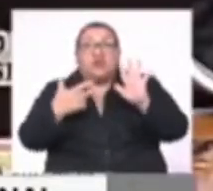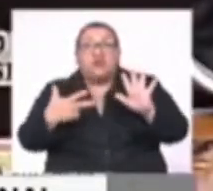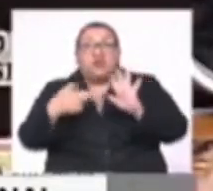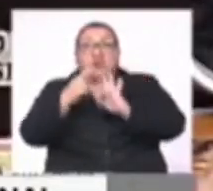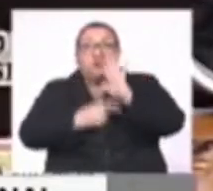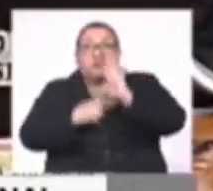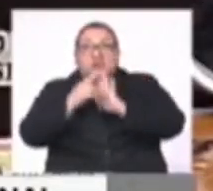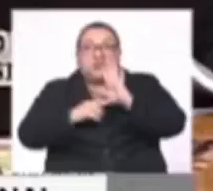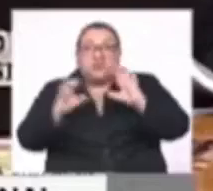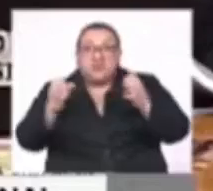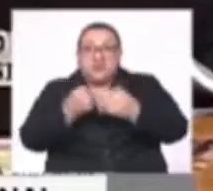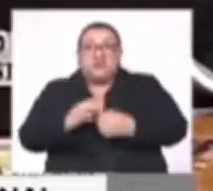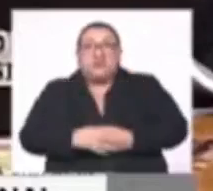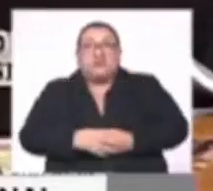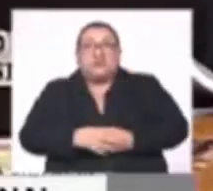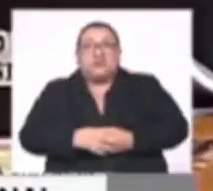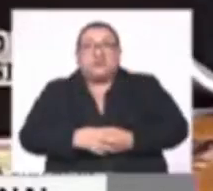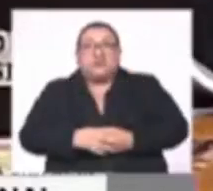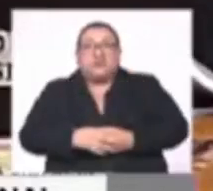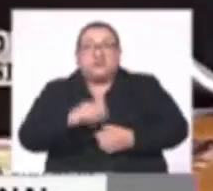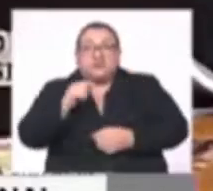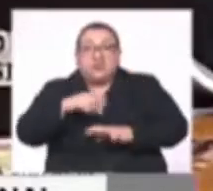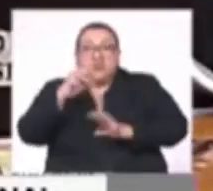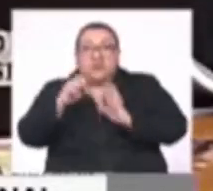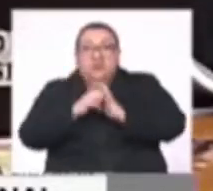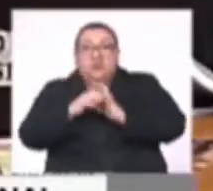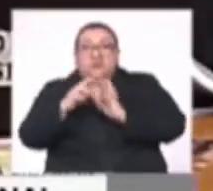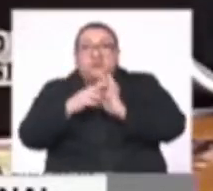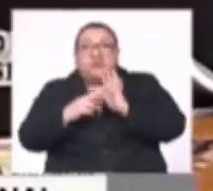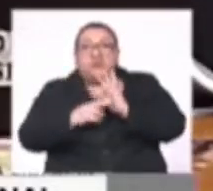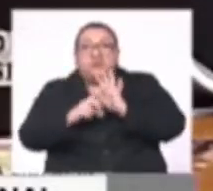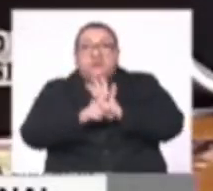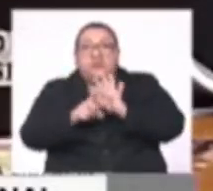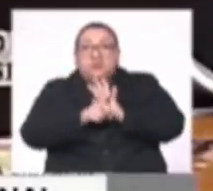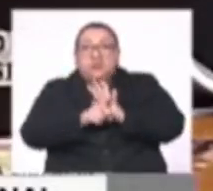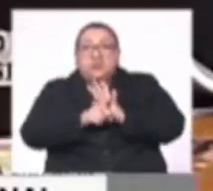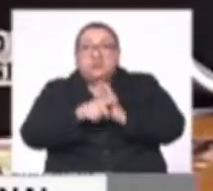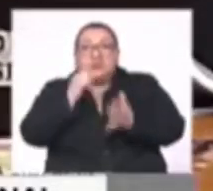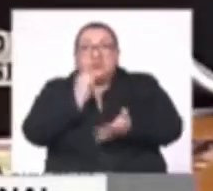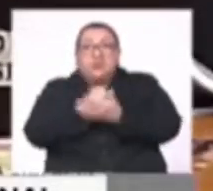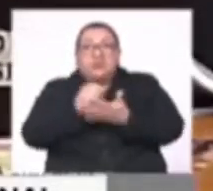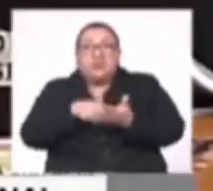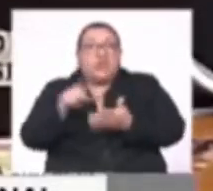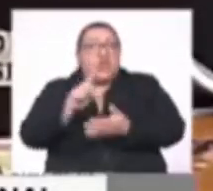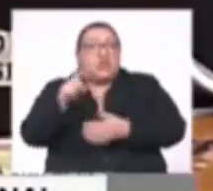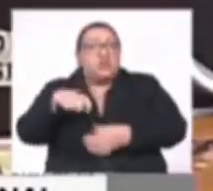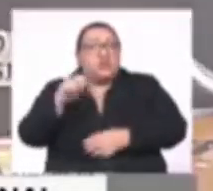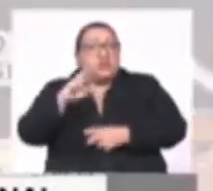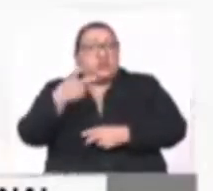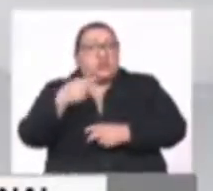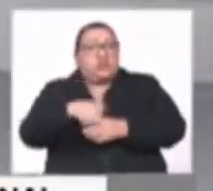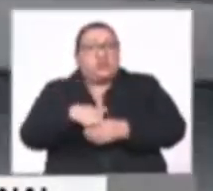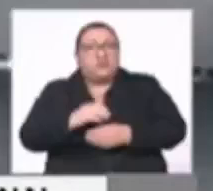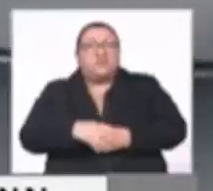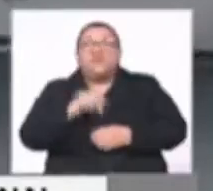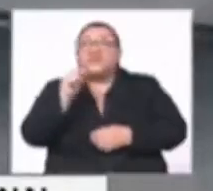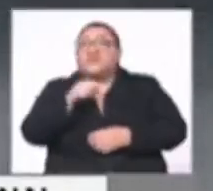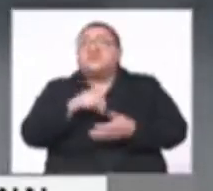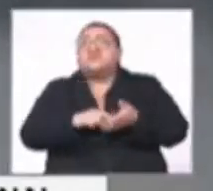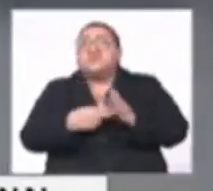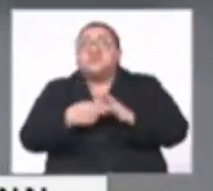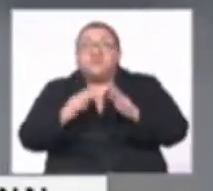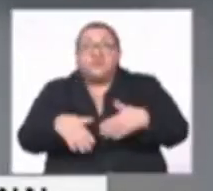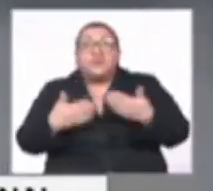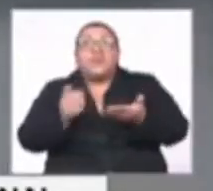del reglamento del Congreso de la República, el proyecto de resolución legislativa aprobado no requiere segunda votación. De esta manera,